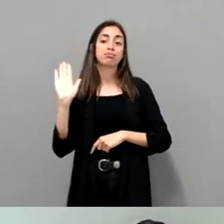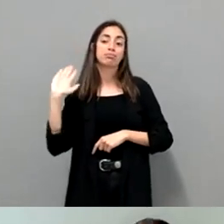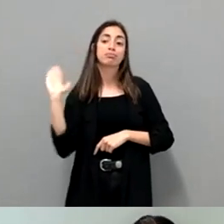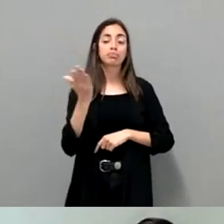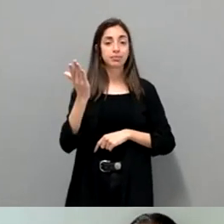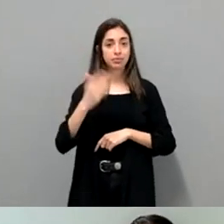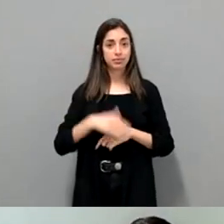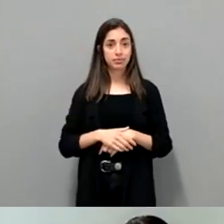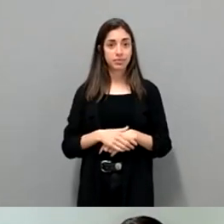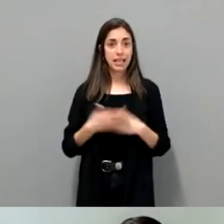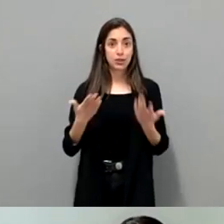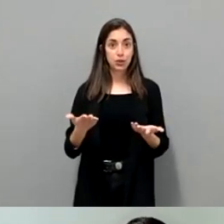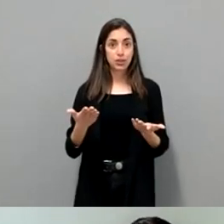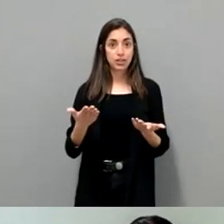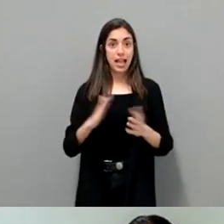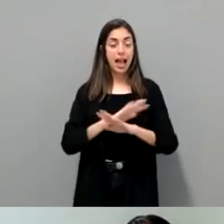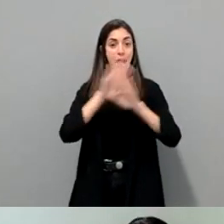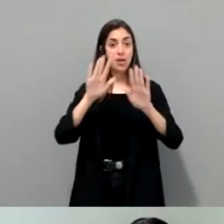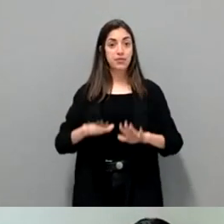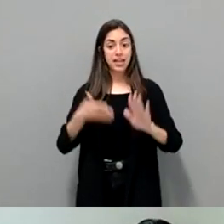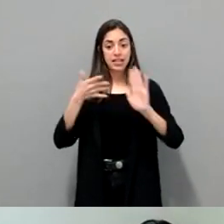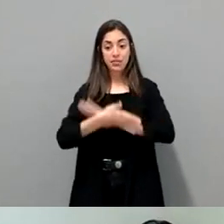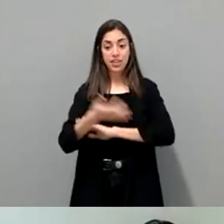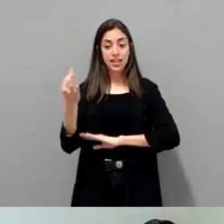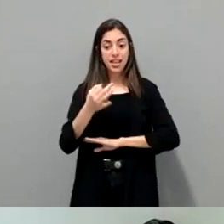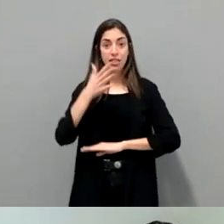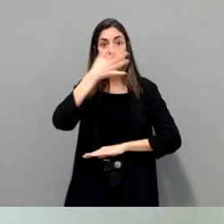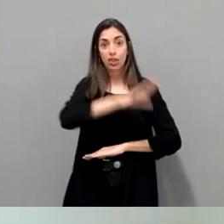que no pueda denunciar.